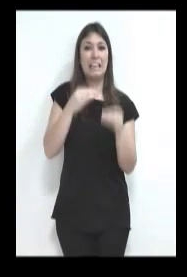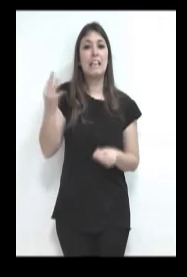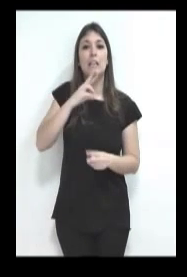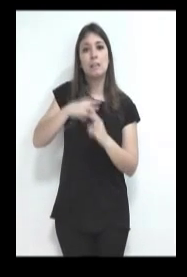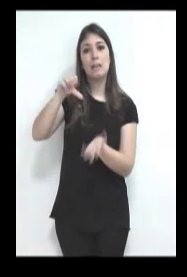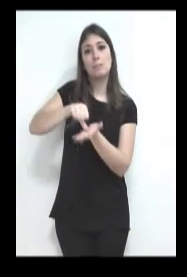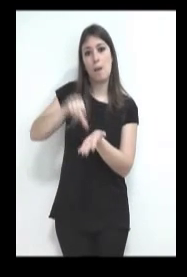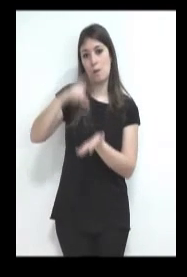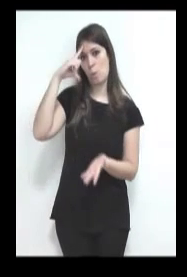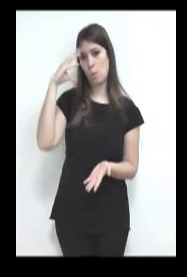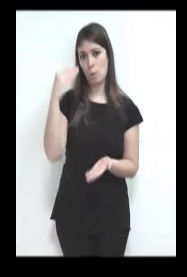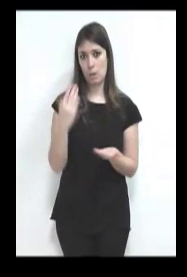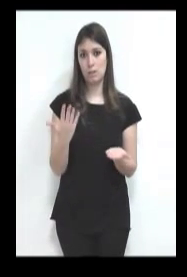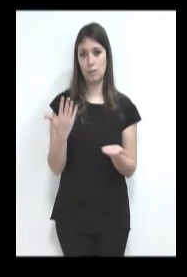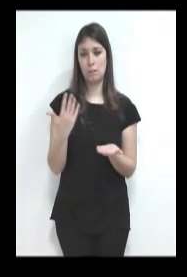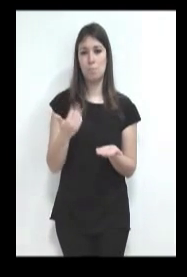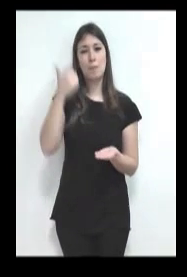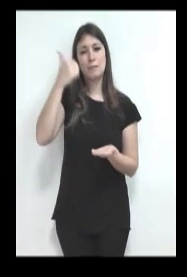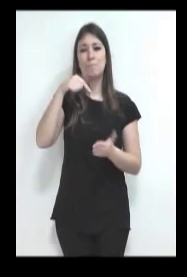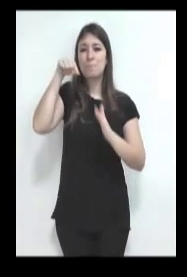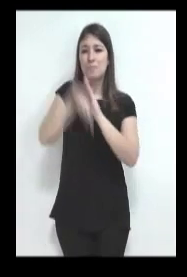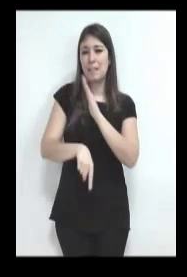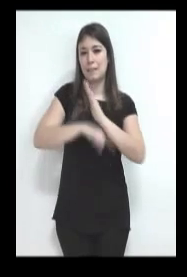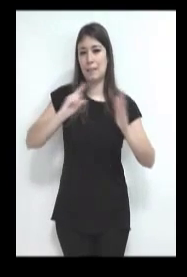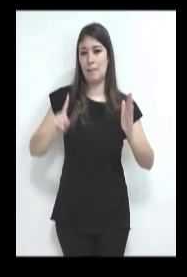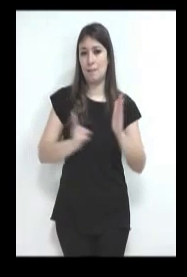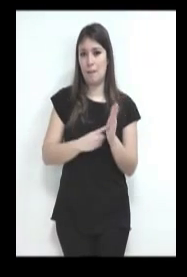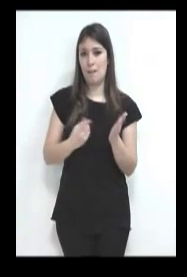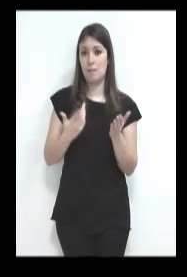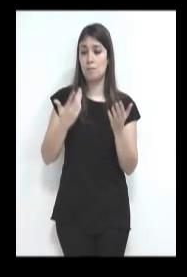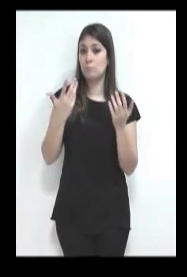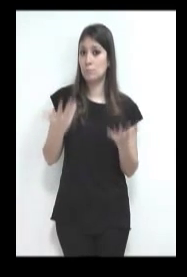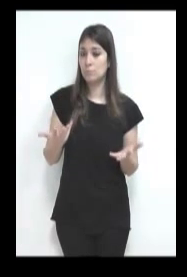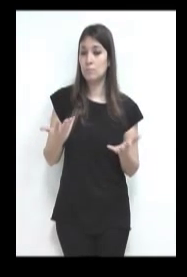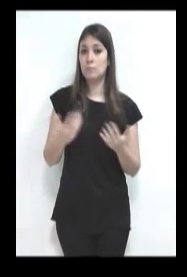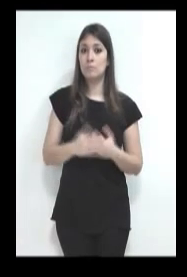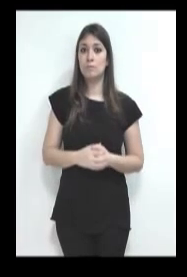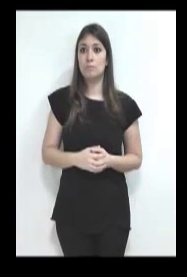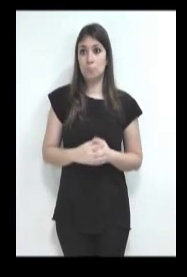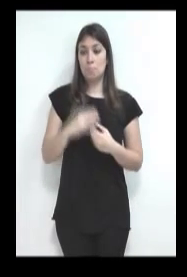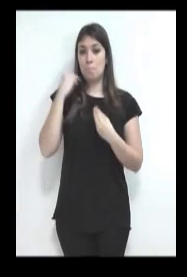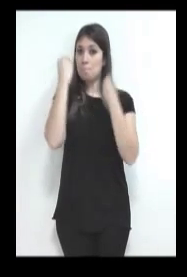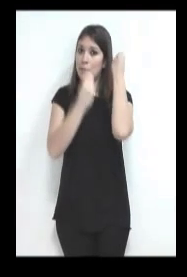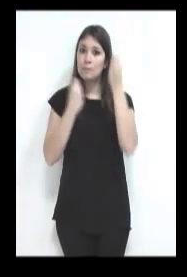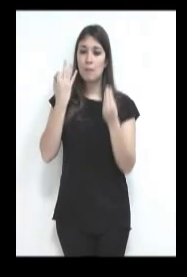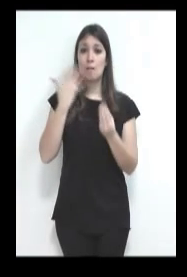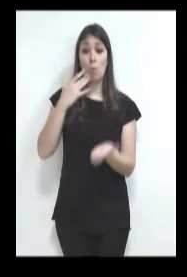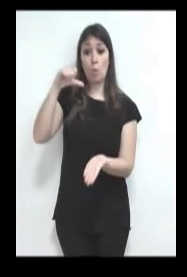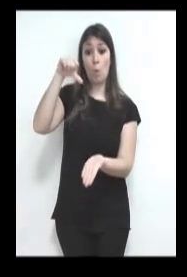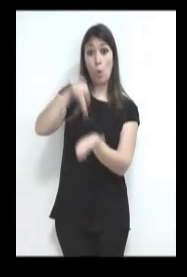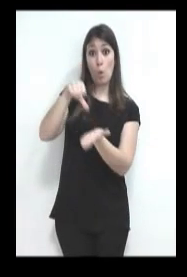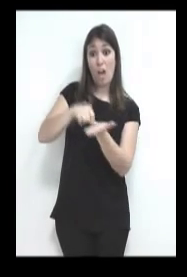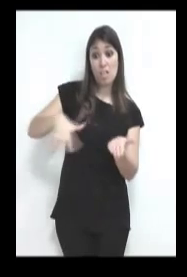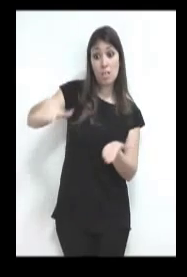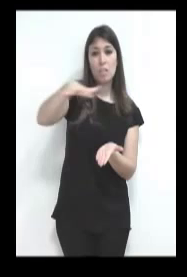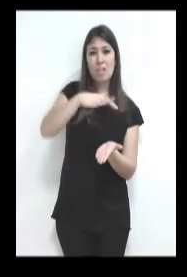City desde un punto de vista más integral y con ello pensar que la ciudad de alguna forma